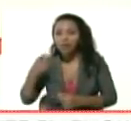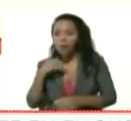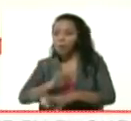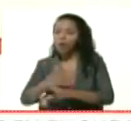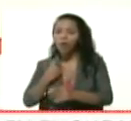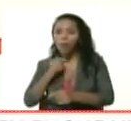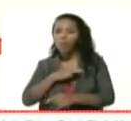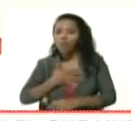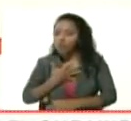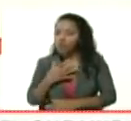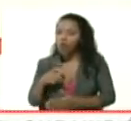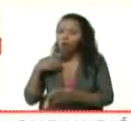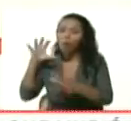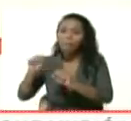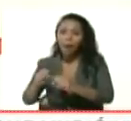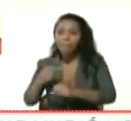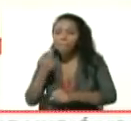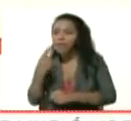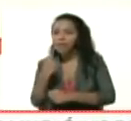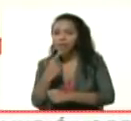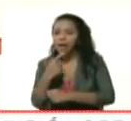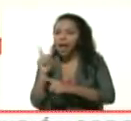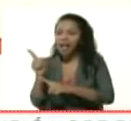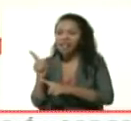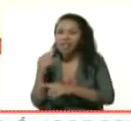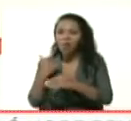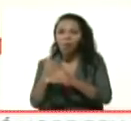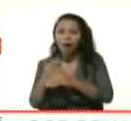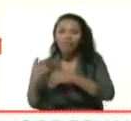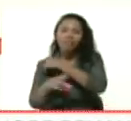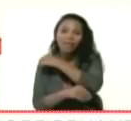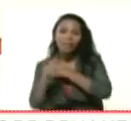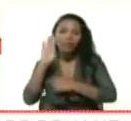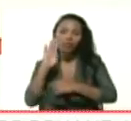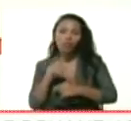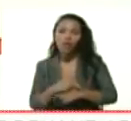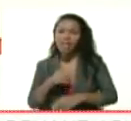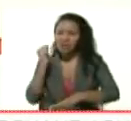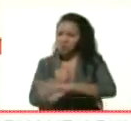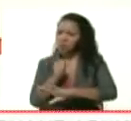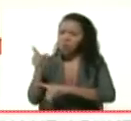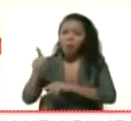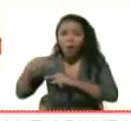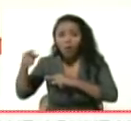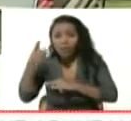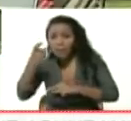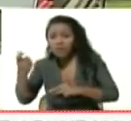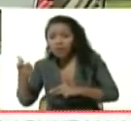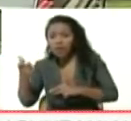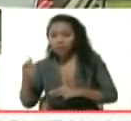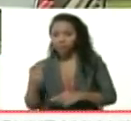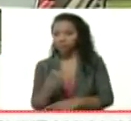muy miserable, pero muy miserable. Y que le eche la culpa a otro, peor todavía.